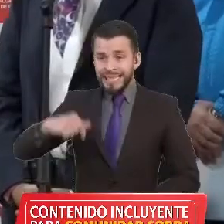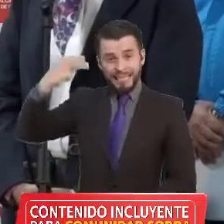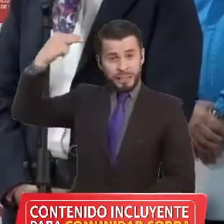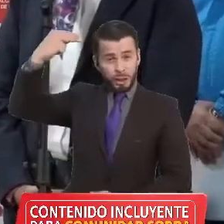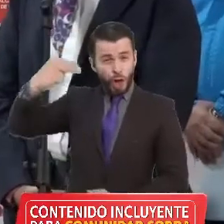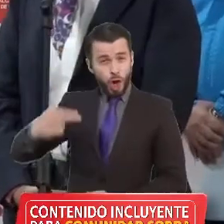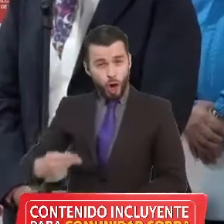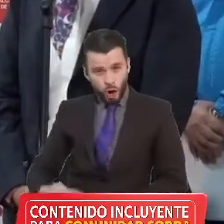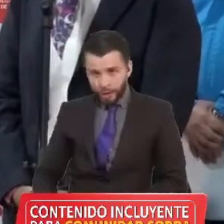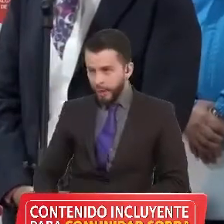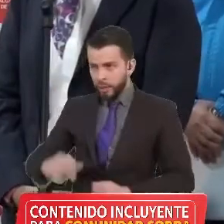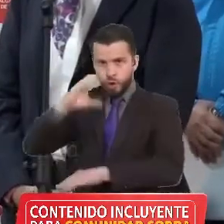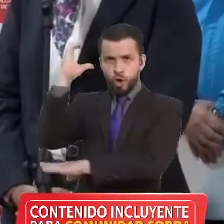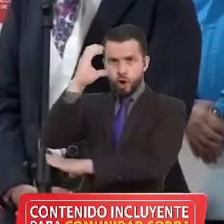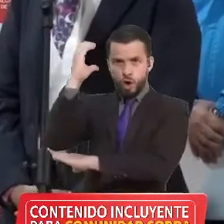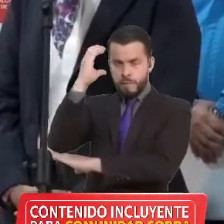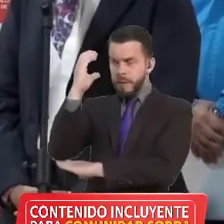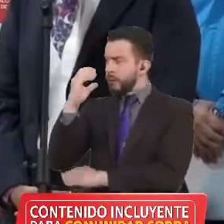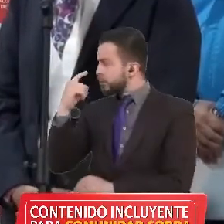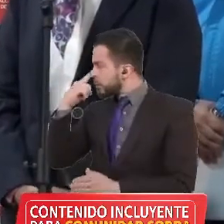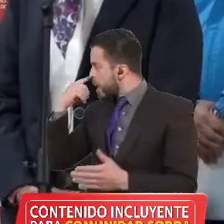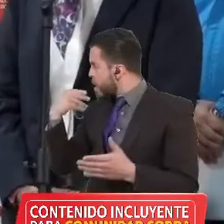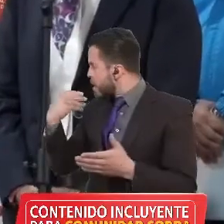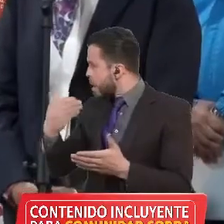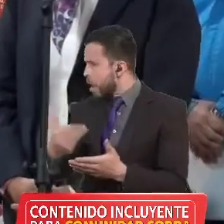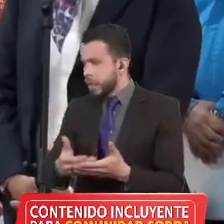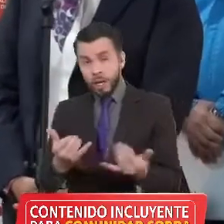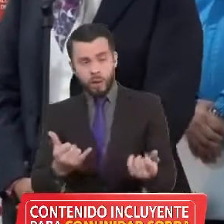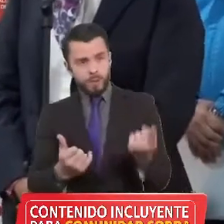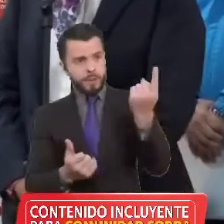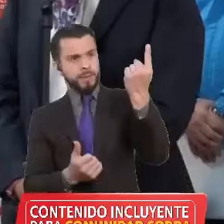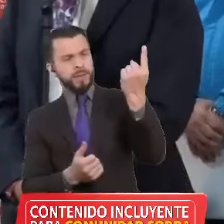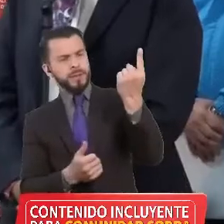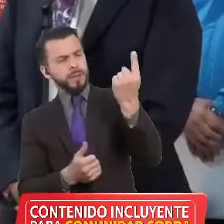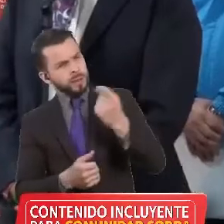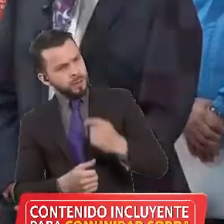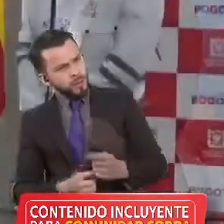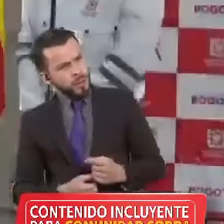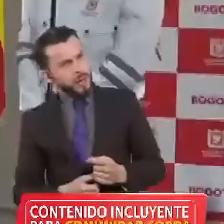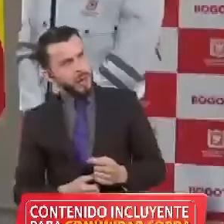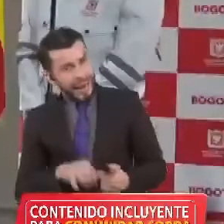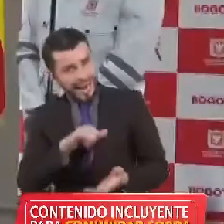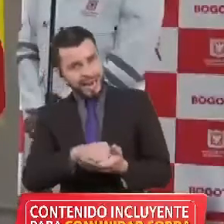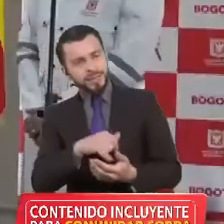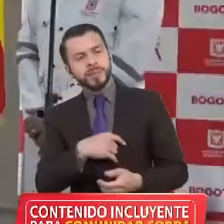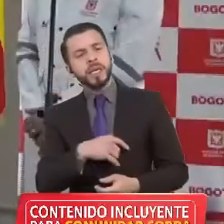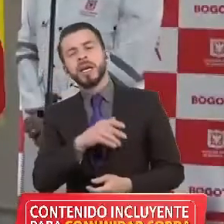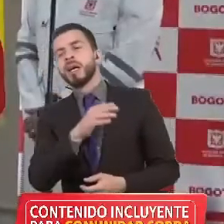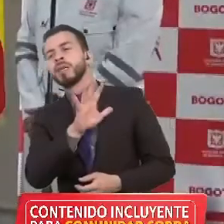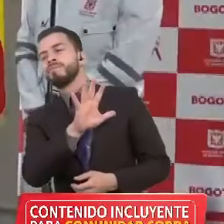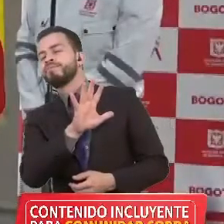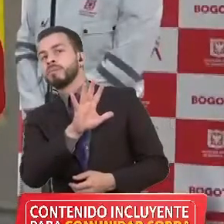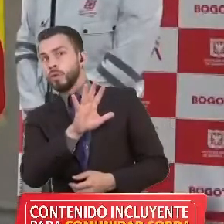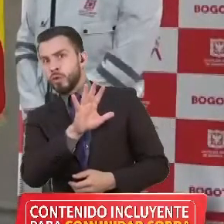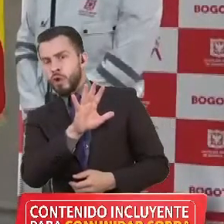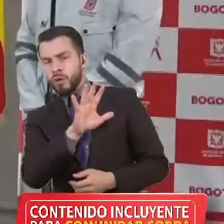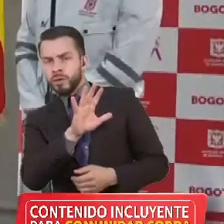jóvenes como usted lo ha dicho alcaldesa a atender sus reclamos sus dificultades